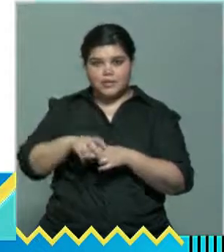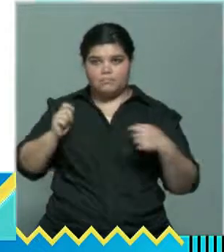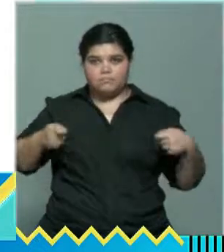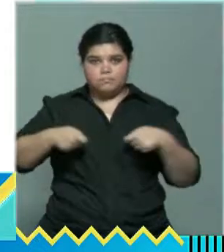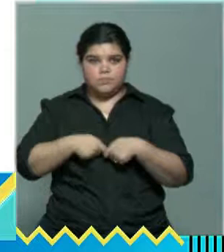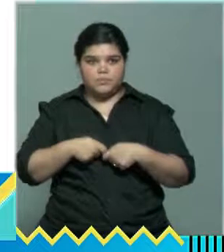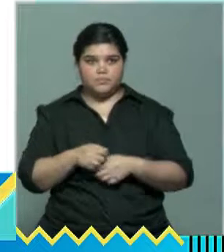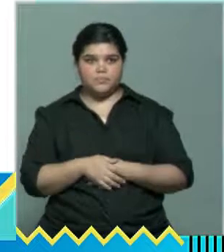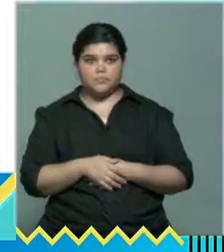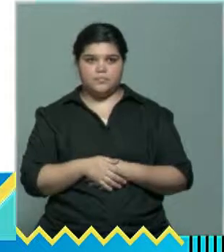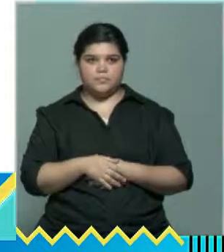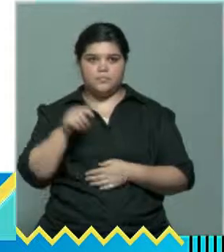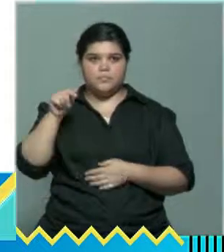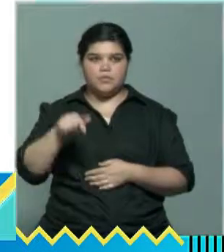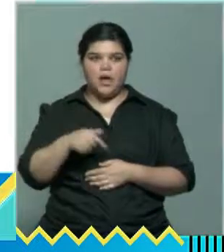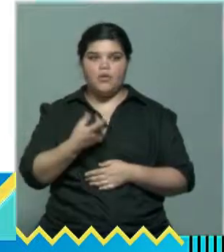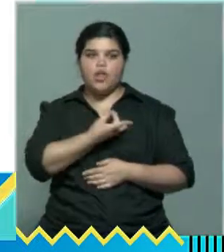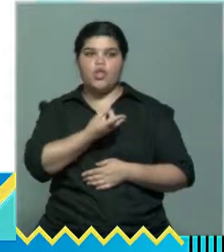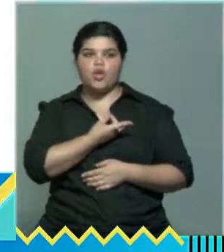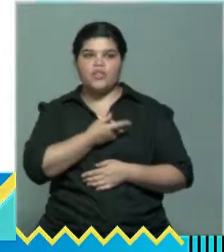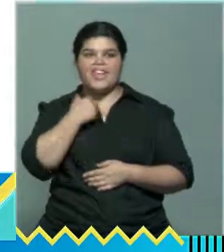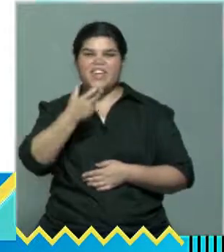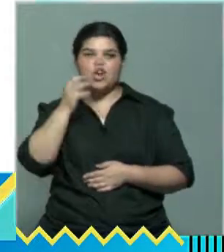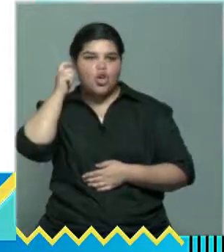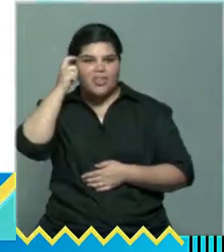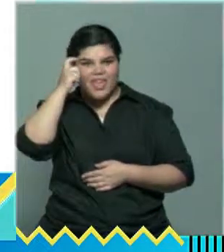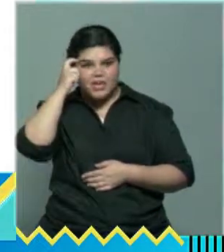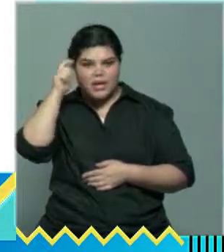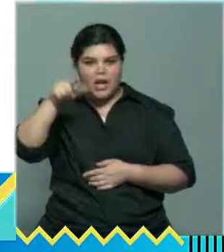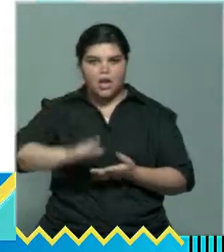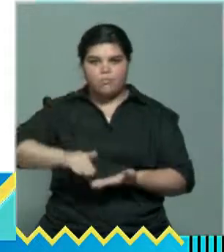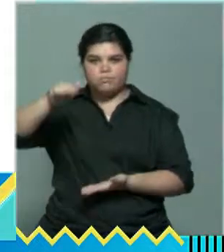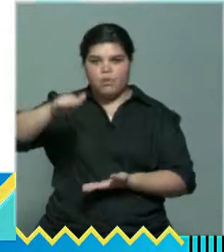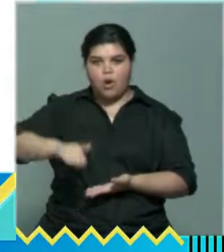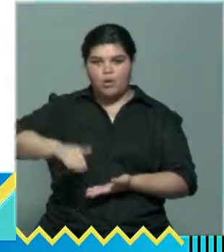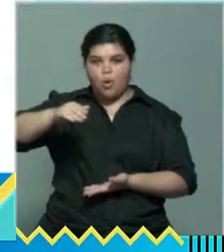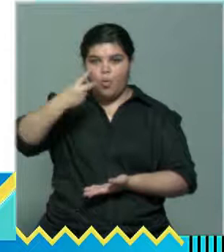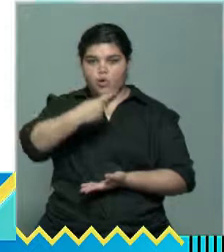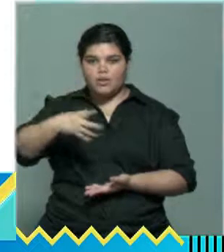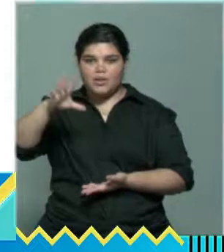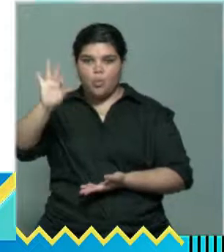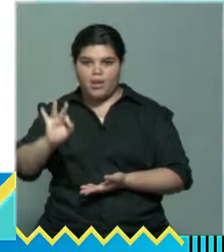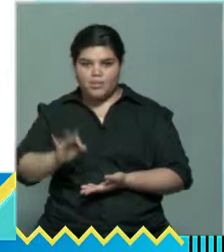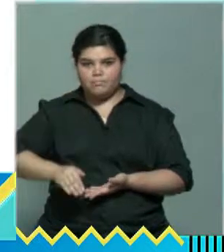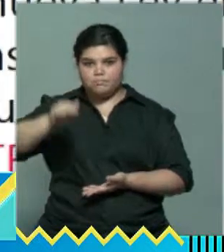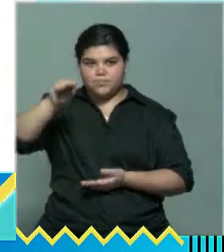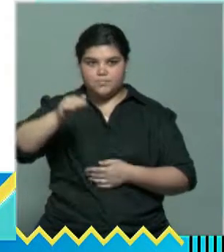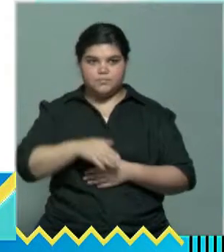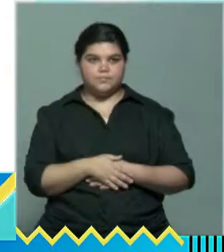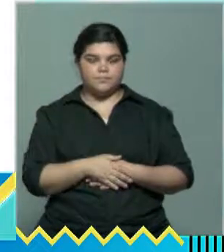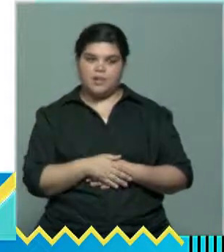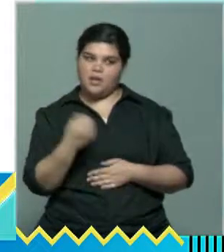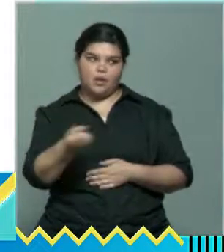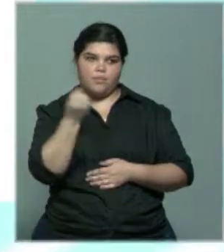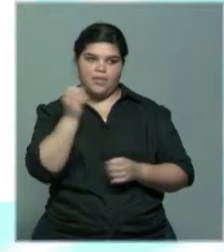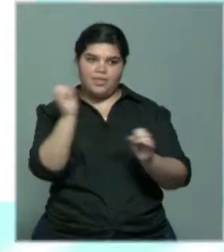ver, cráneos, ¿dónde consigo una para mi hijo de 10 que mide 1,50? Bueno, hay ciertas confusiones que está mejor que también